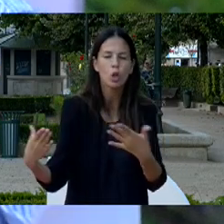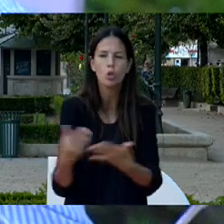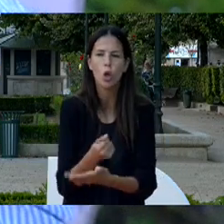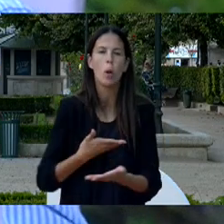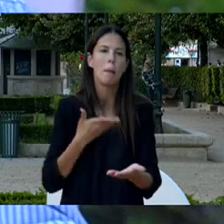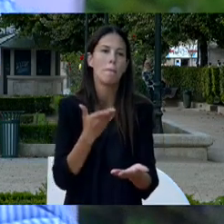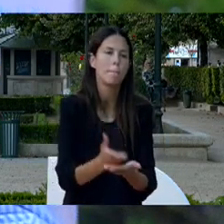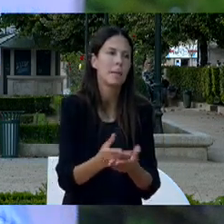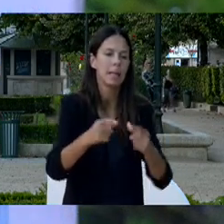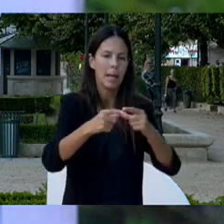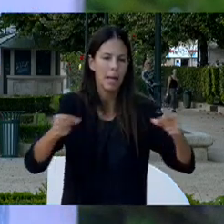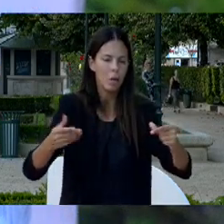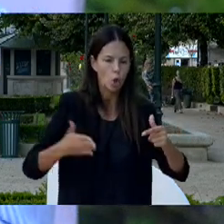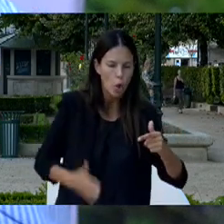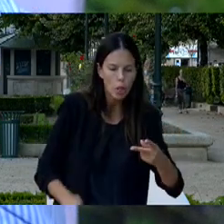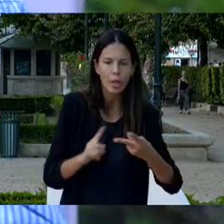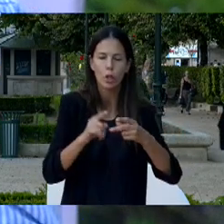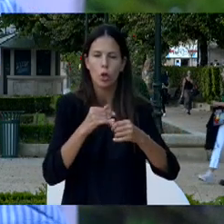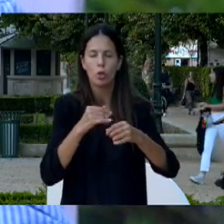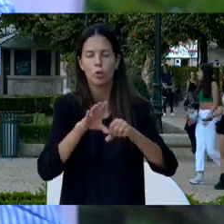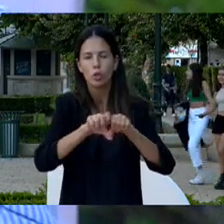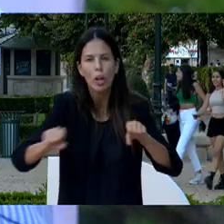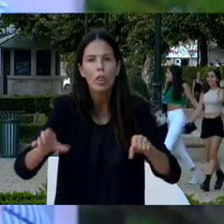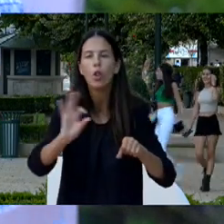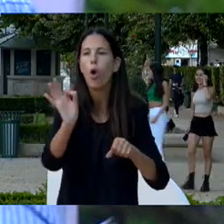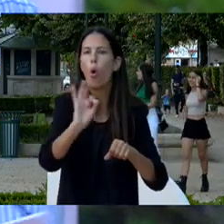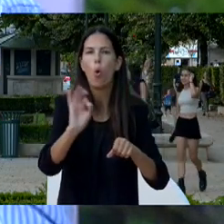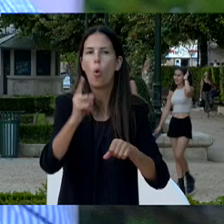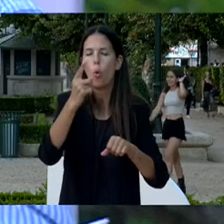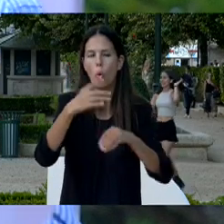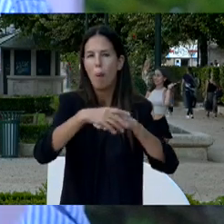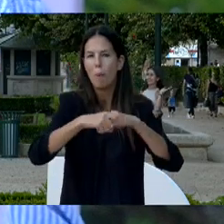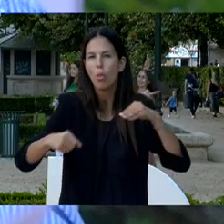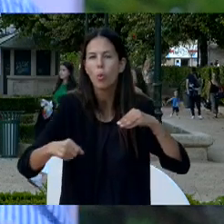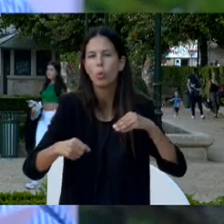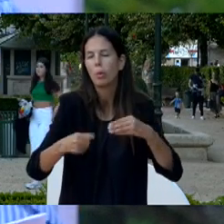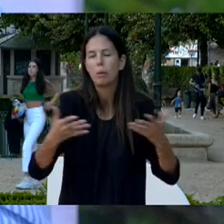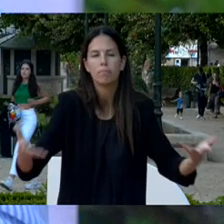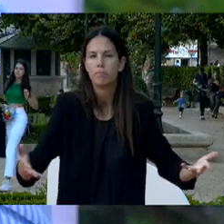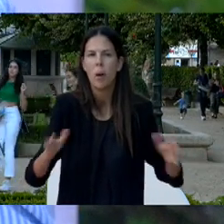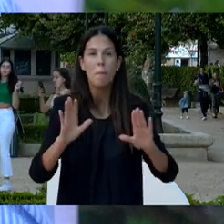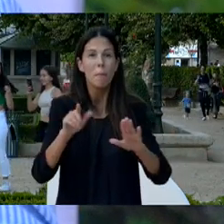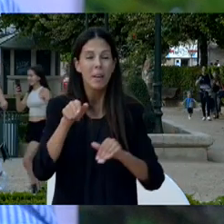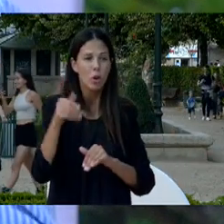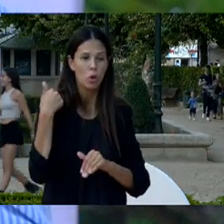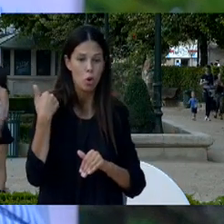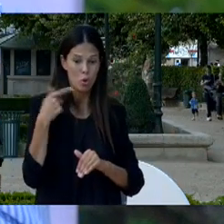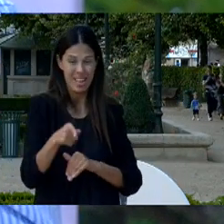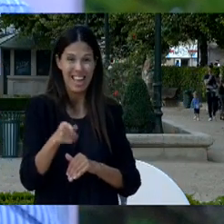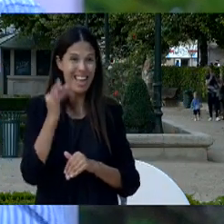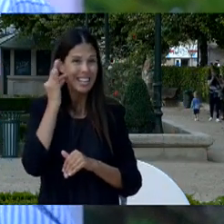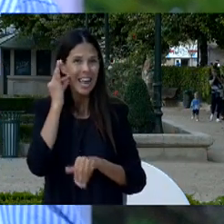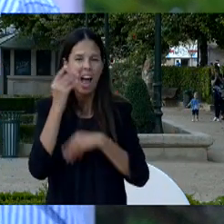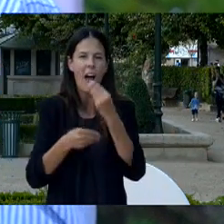cacho de touciño, os outros un chourizo ou unha pezuña de tal, pero aquel día ela recurría